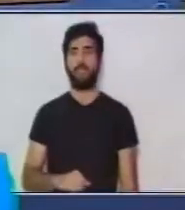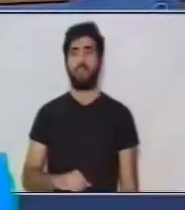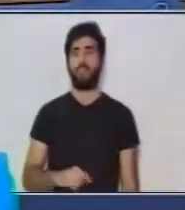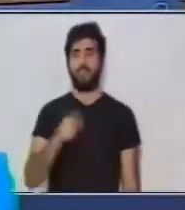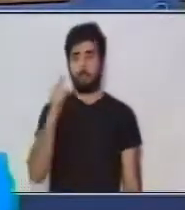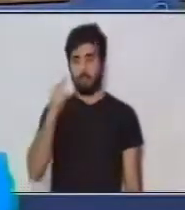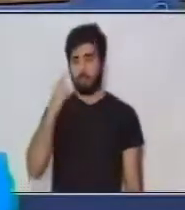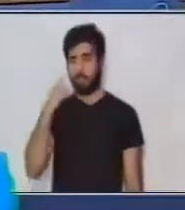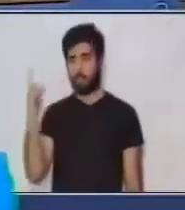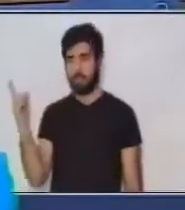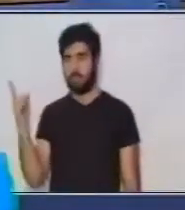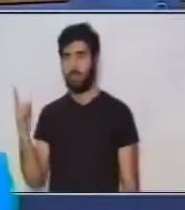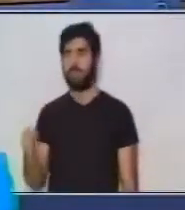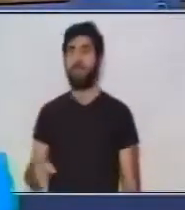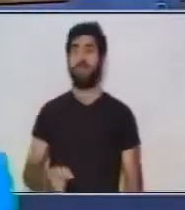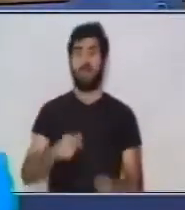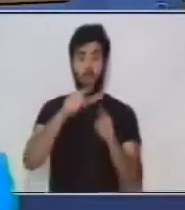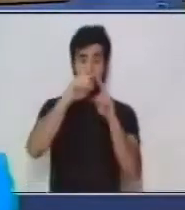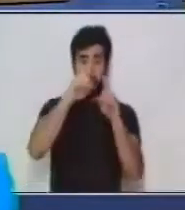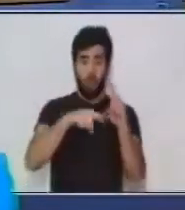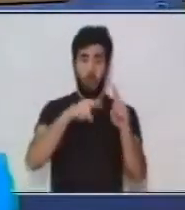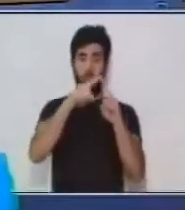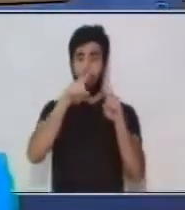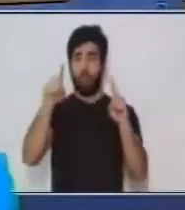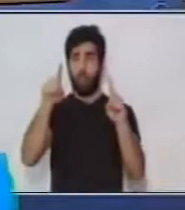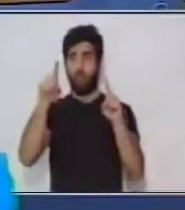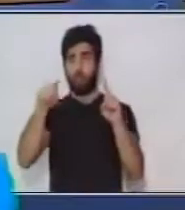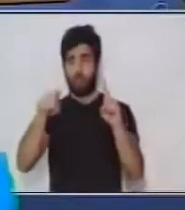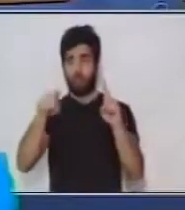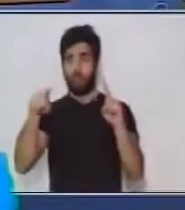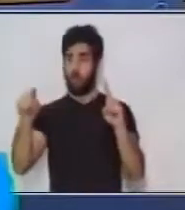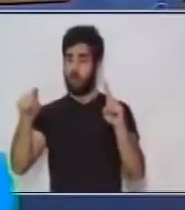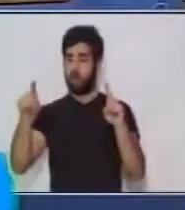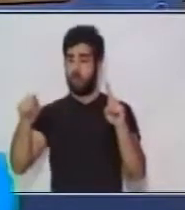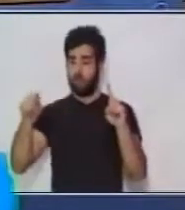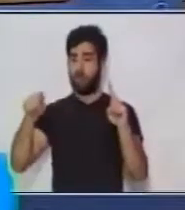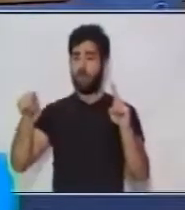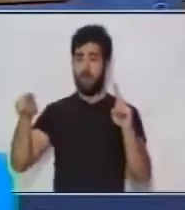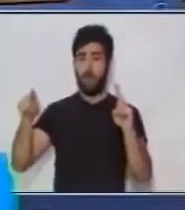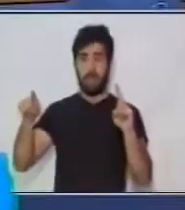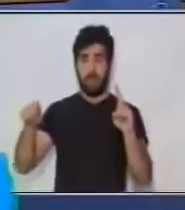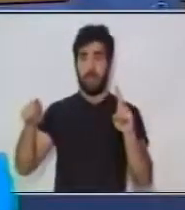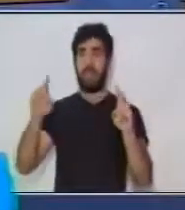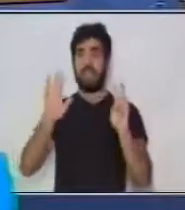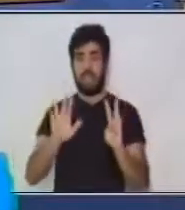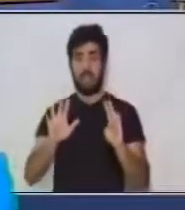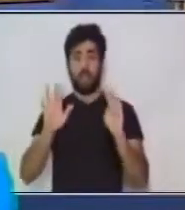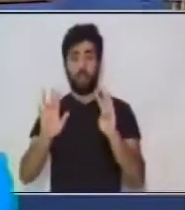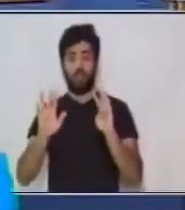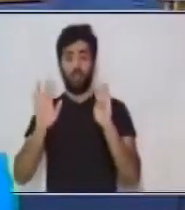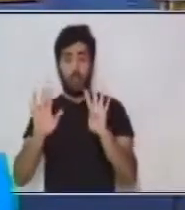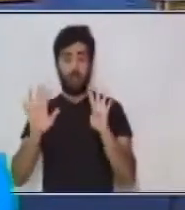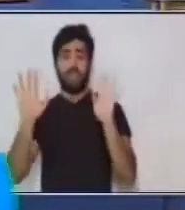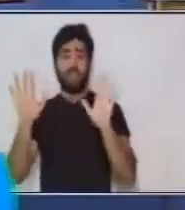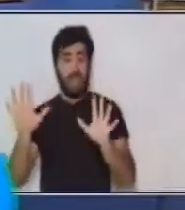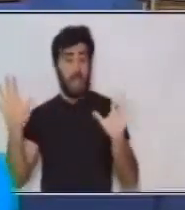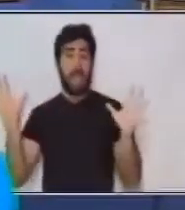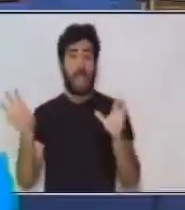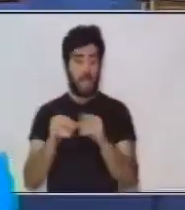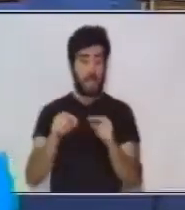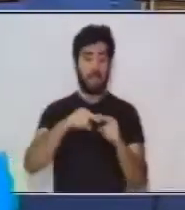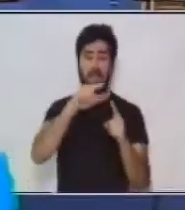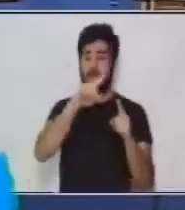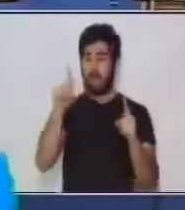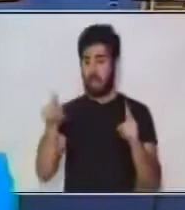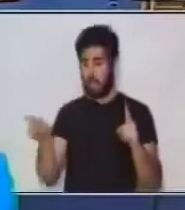Veamos este. Tiene 1, 2, 3, 4, 5, 6, 7, 8, 9 y